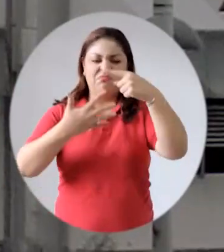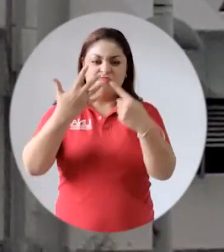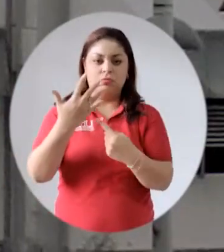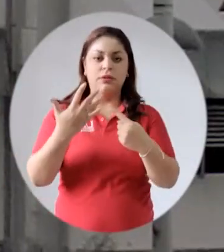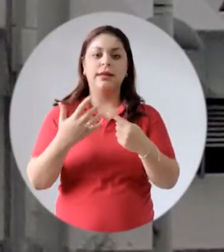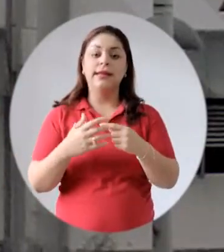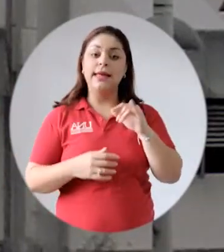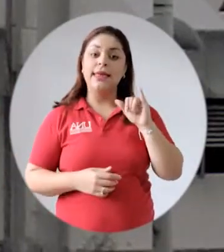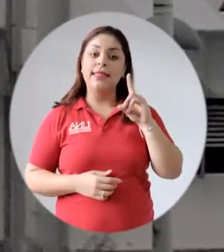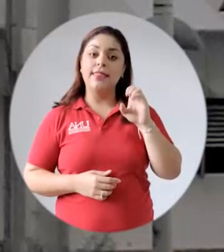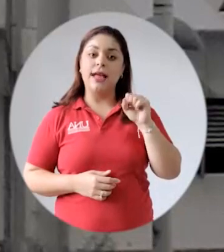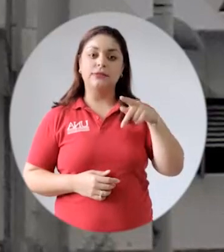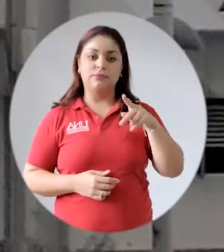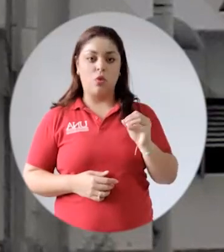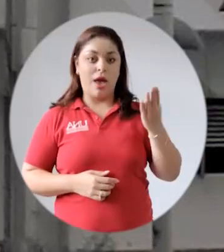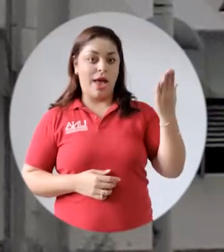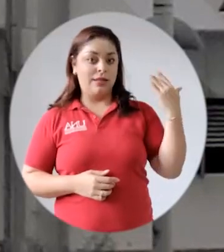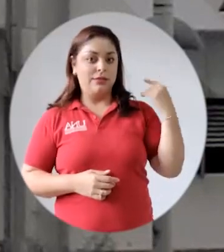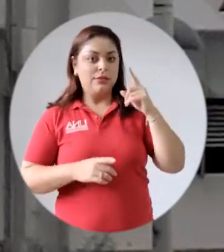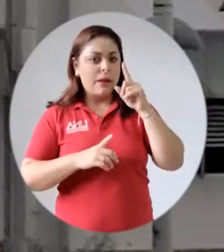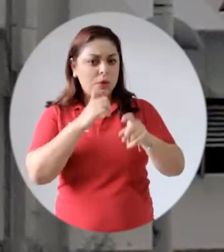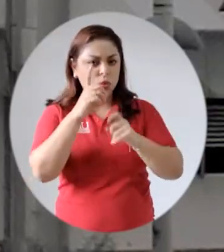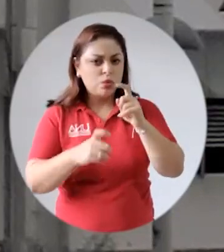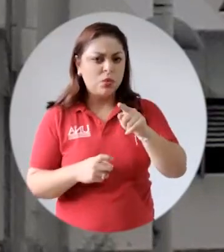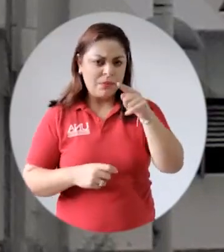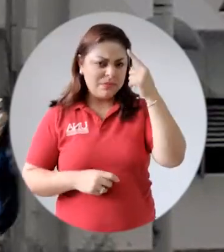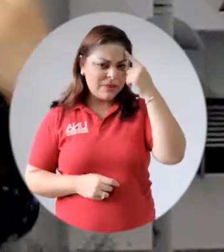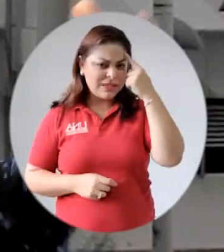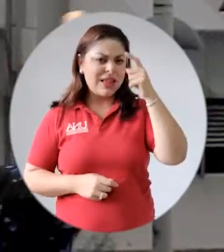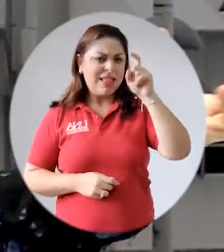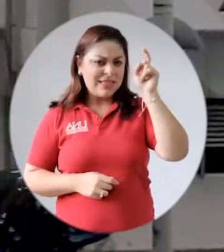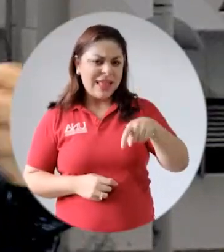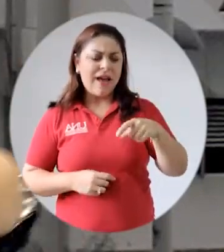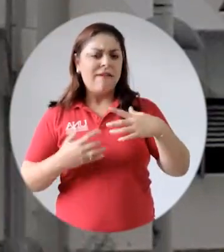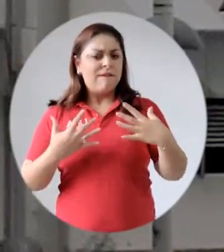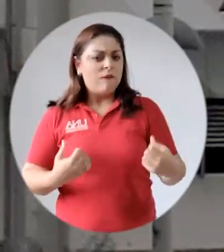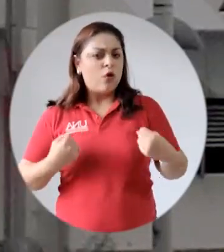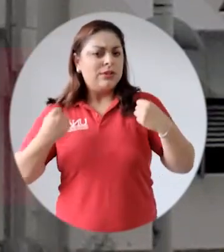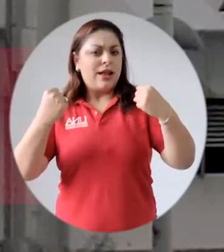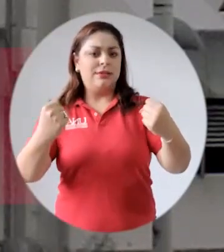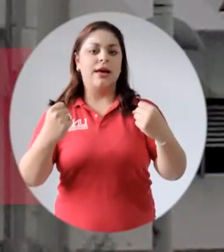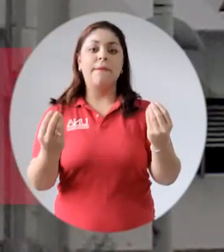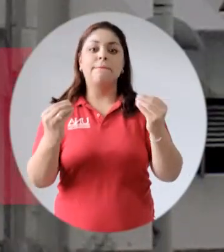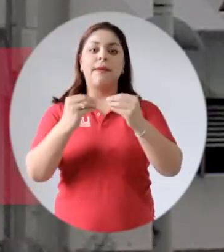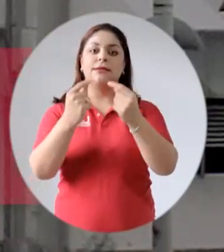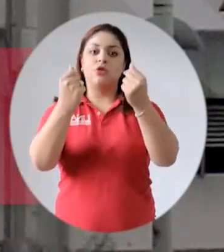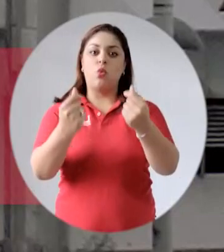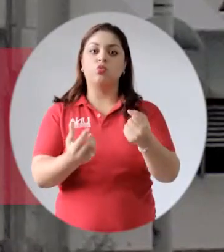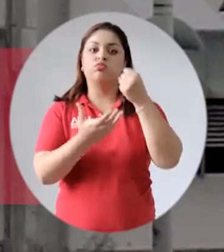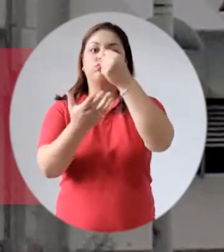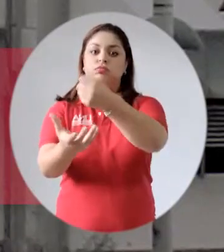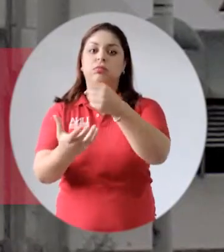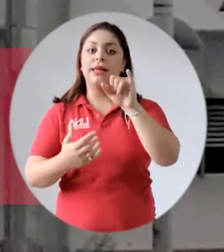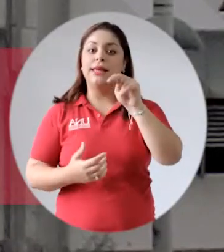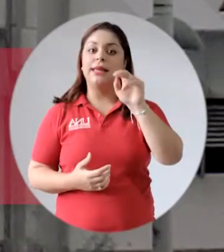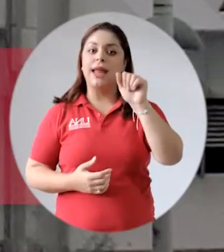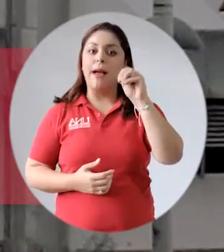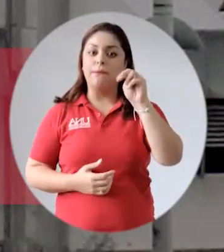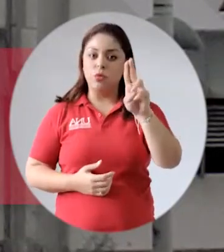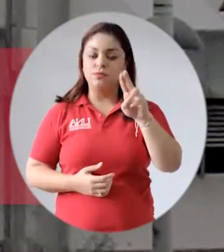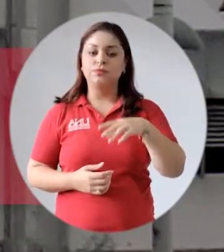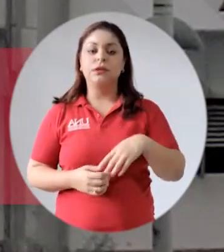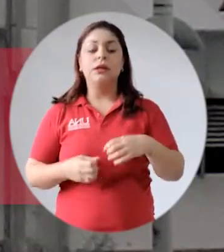salir del mercado laboral, ¿verdad? O no se puede tratar por igual a todos los rubros de un presupuesto nacional y considerar